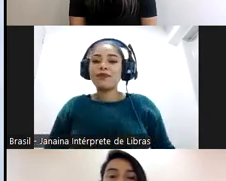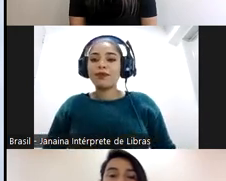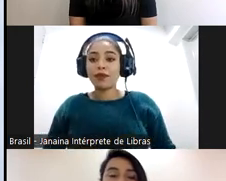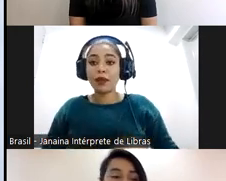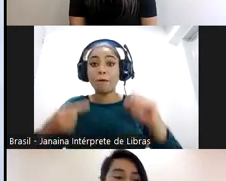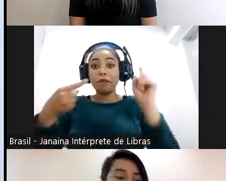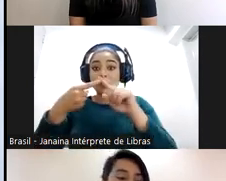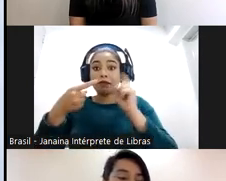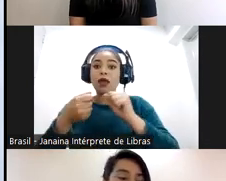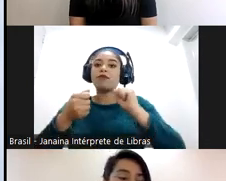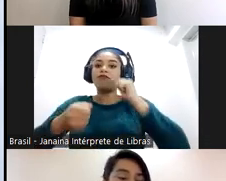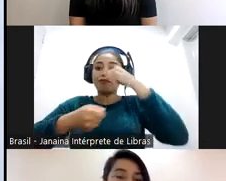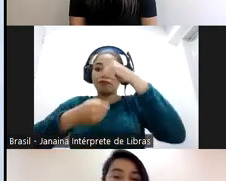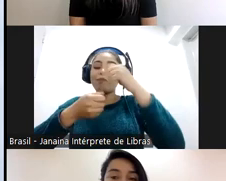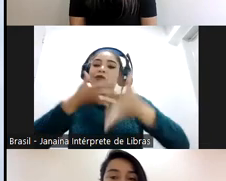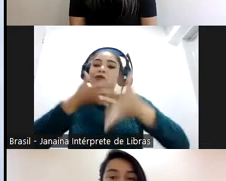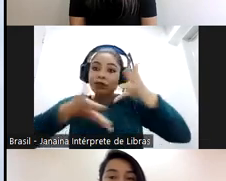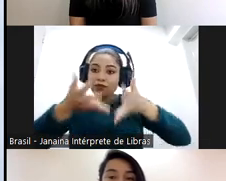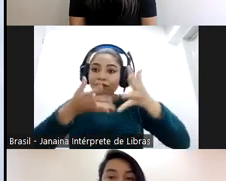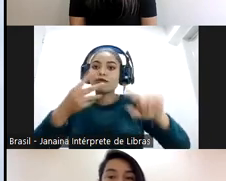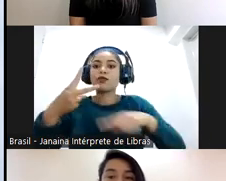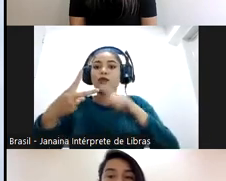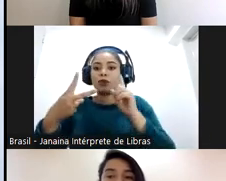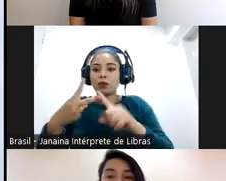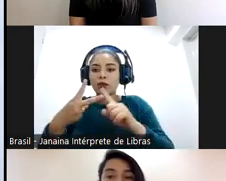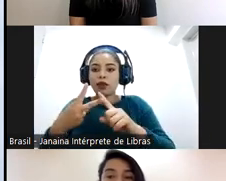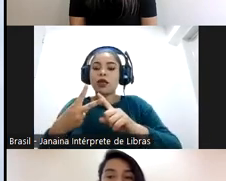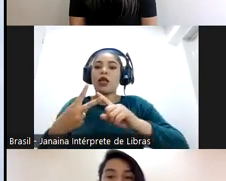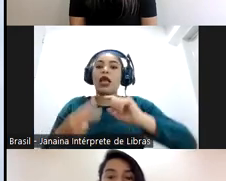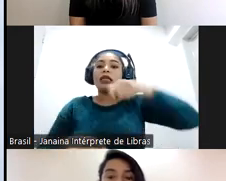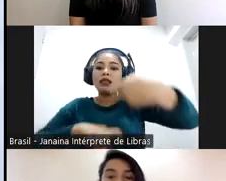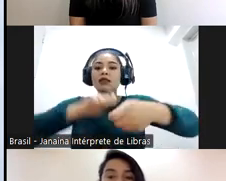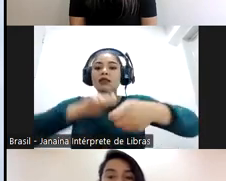señas. Y segundo, palabras en español.